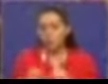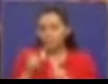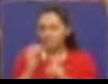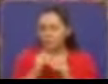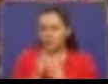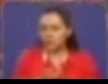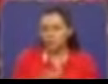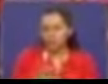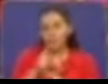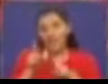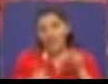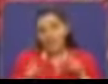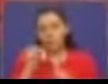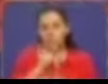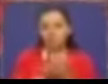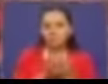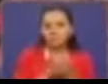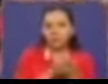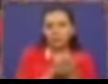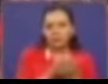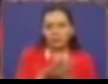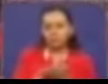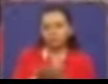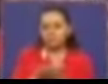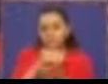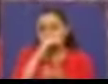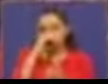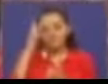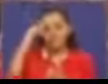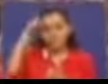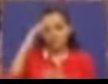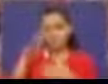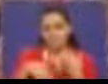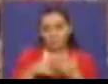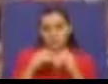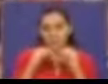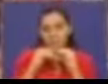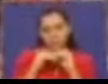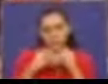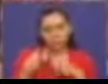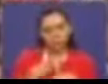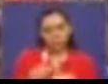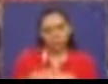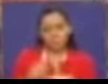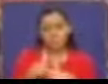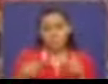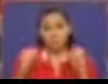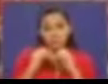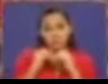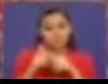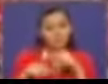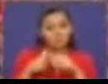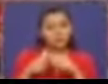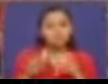una caja de Pandora, se mezcla todo ahí. Cuestiones ideológicas con indicadores duros. En todo caso,